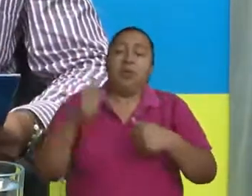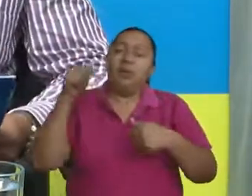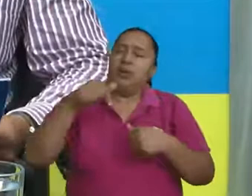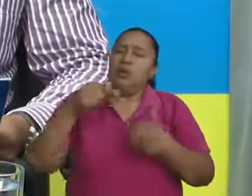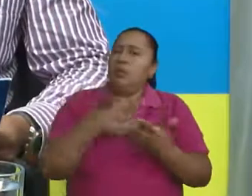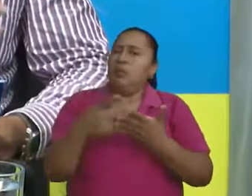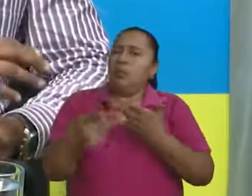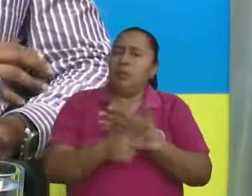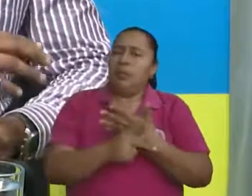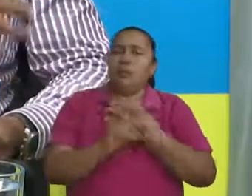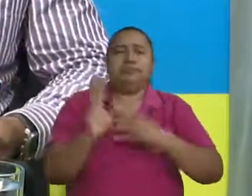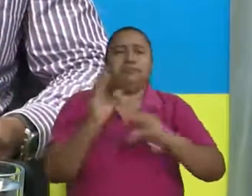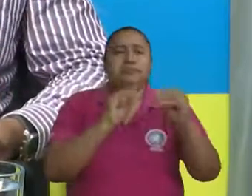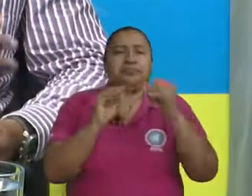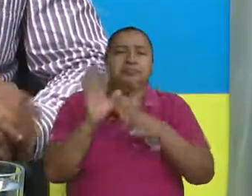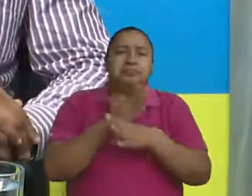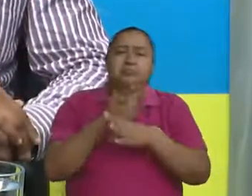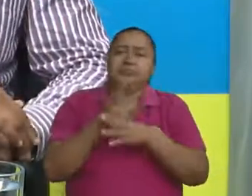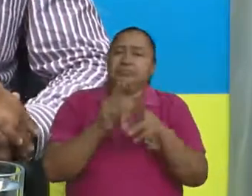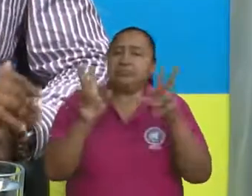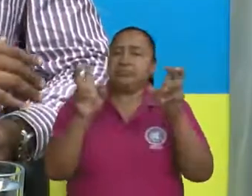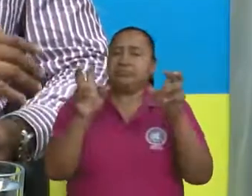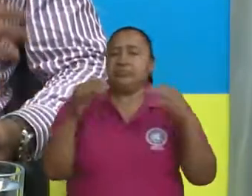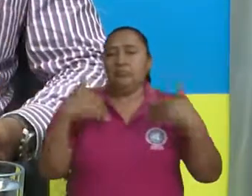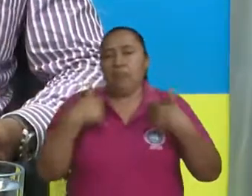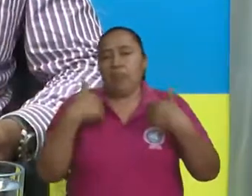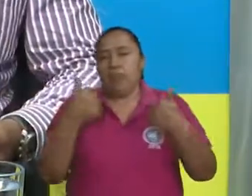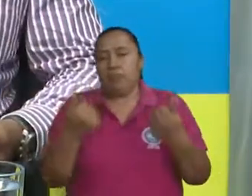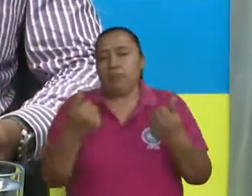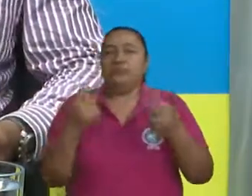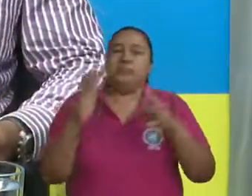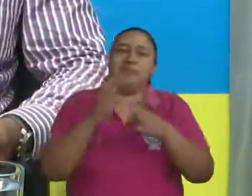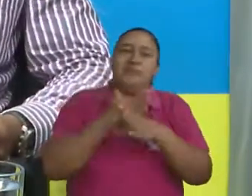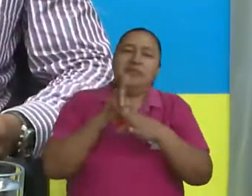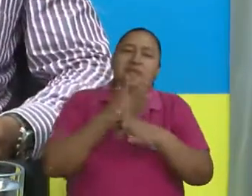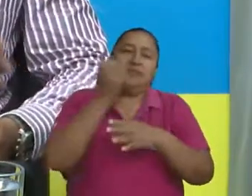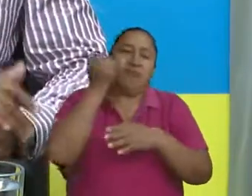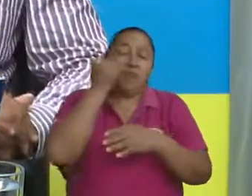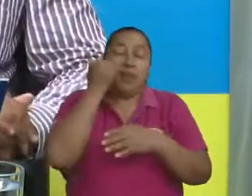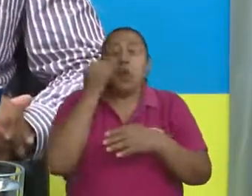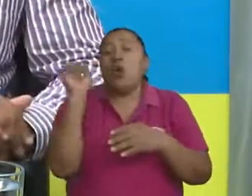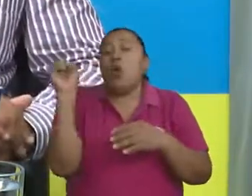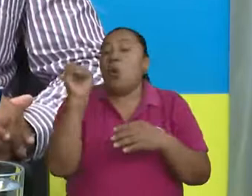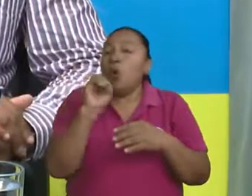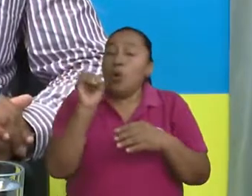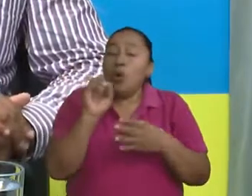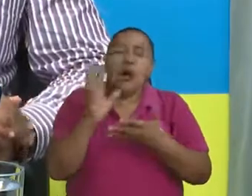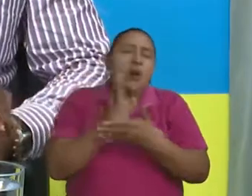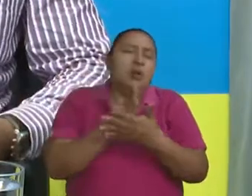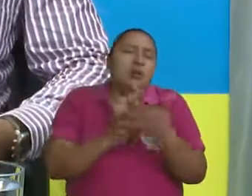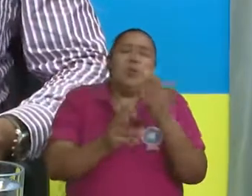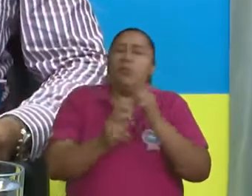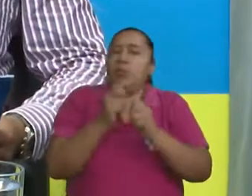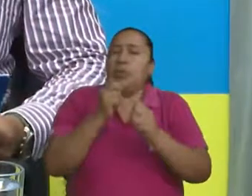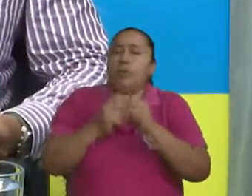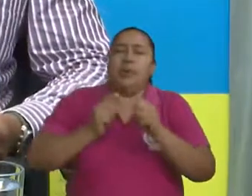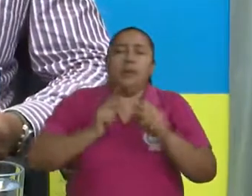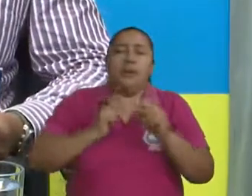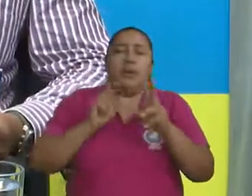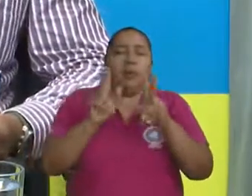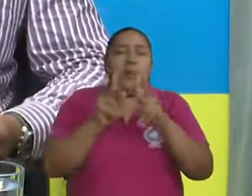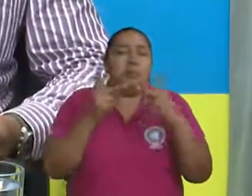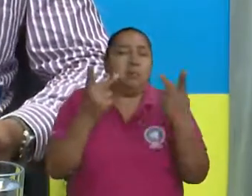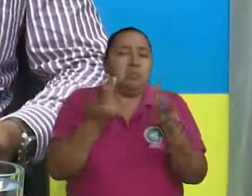sobre las diferentes temáticas de salud, diferentes enfermedades o padecimientos que afectan a la población,